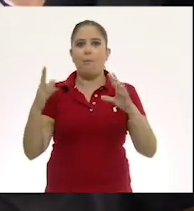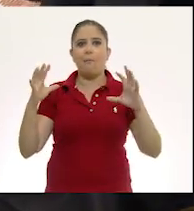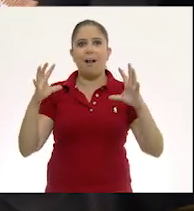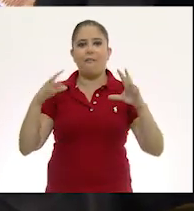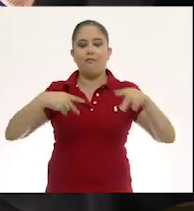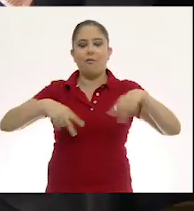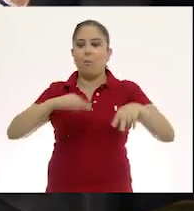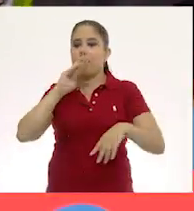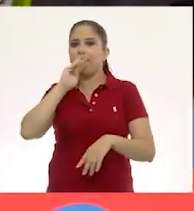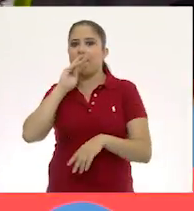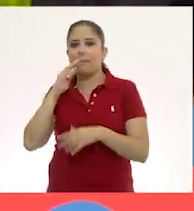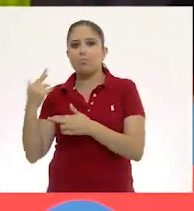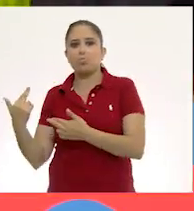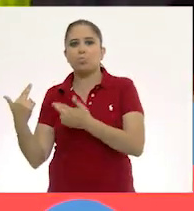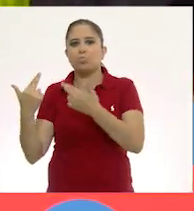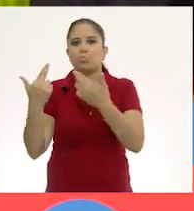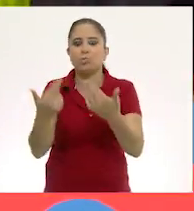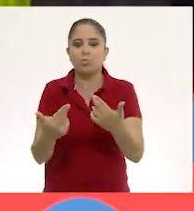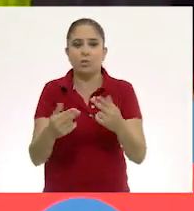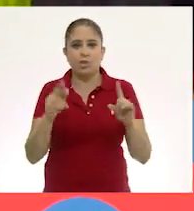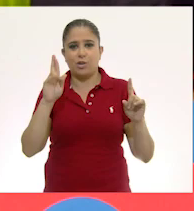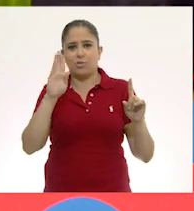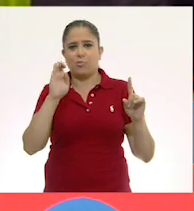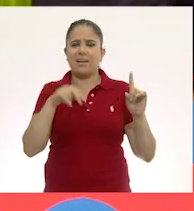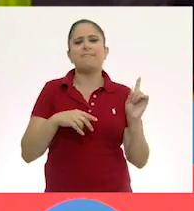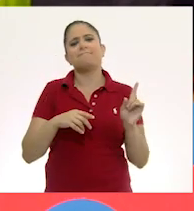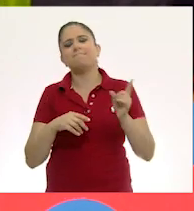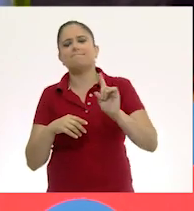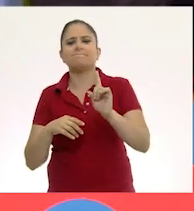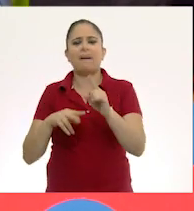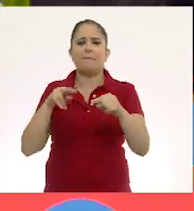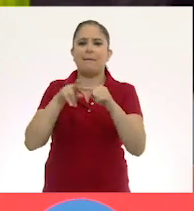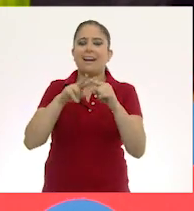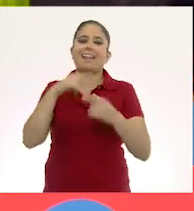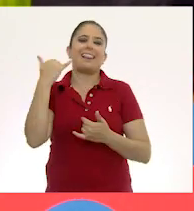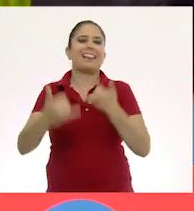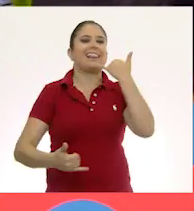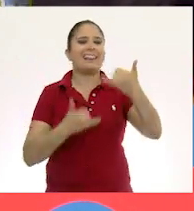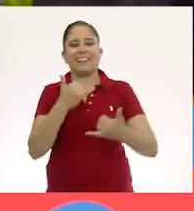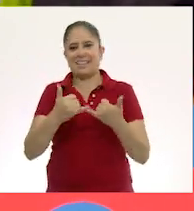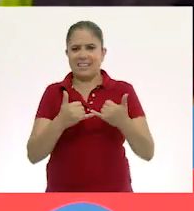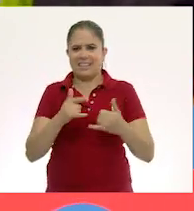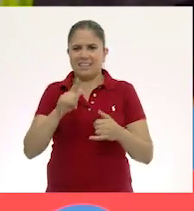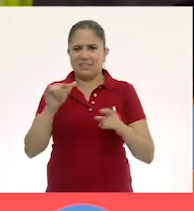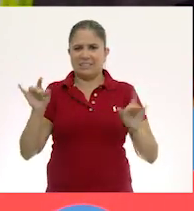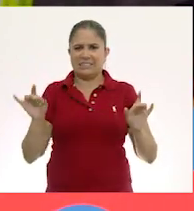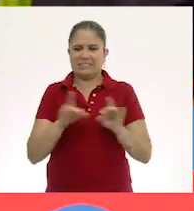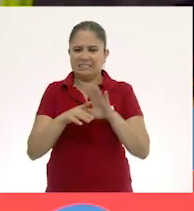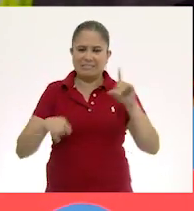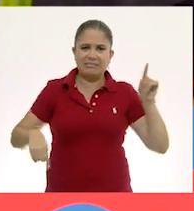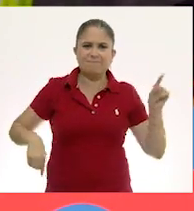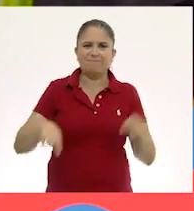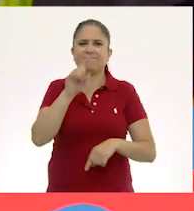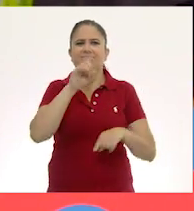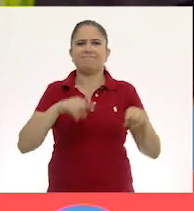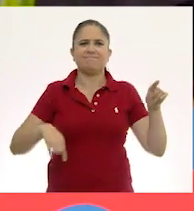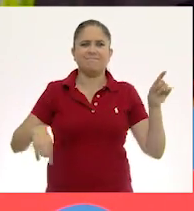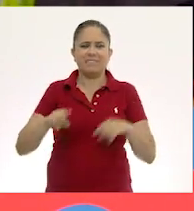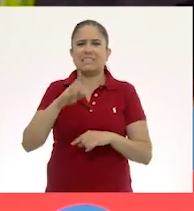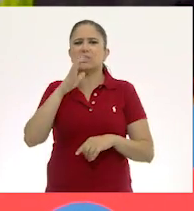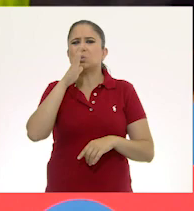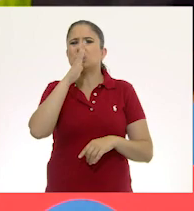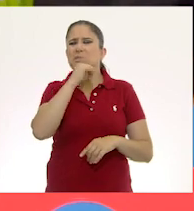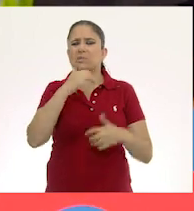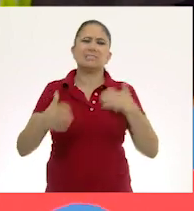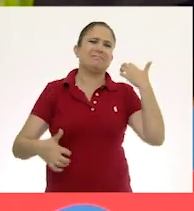de fútbol. Rubén salió al parque a jugar con él, pero le molestaba mucho que no podía